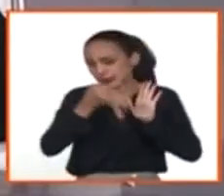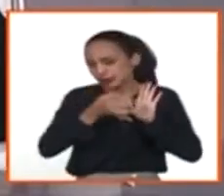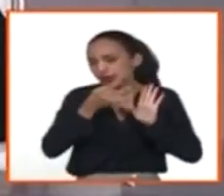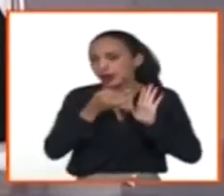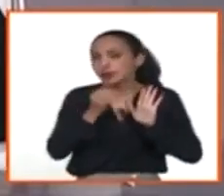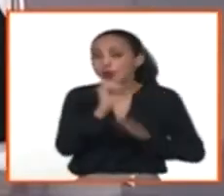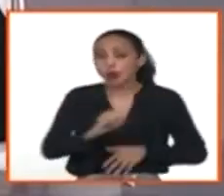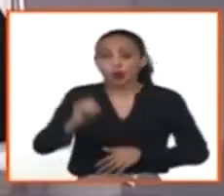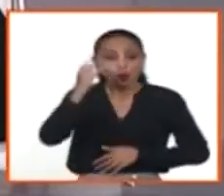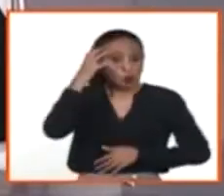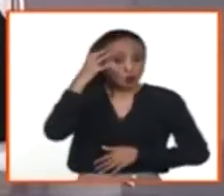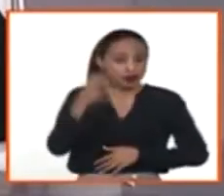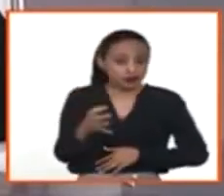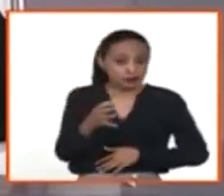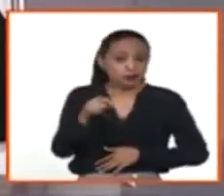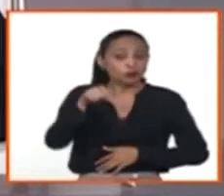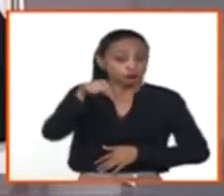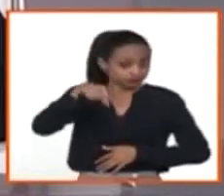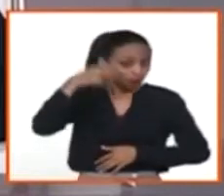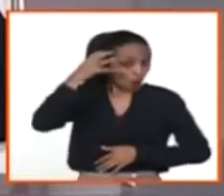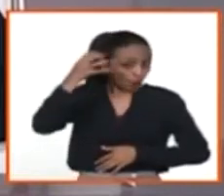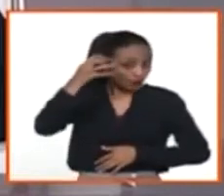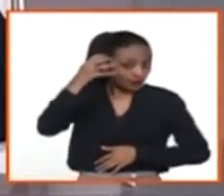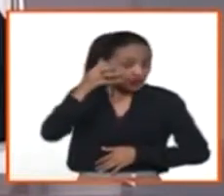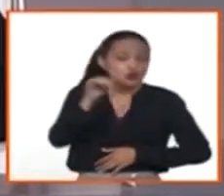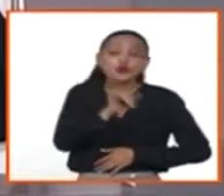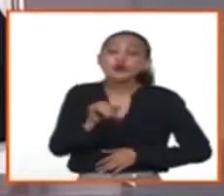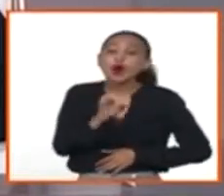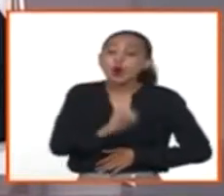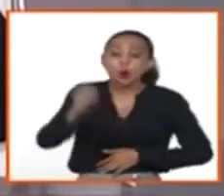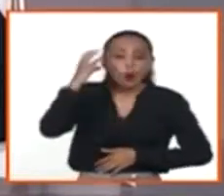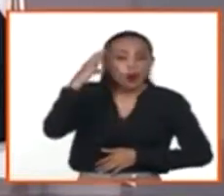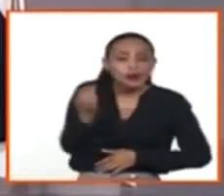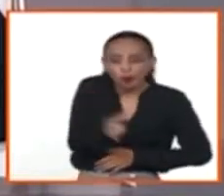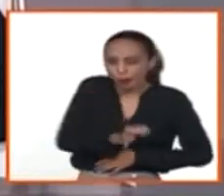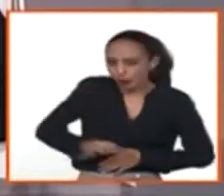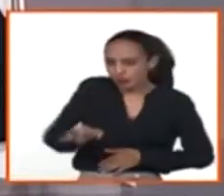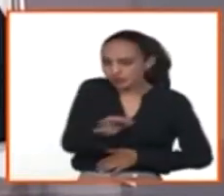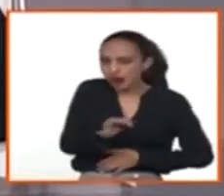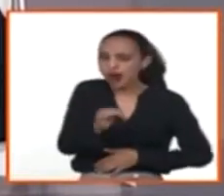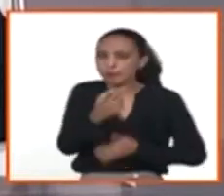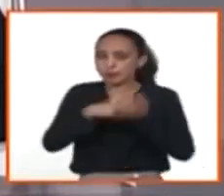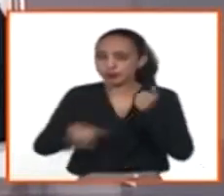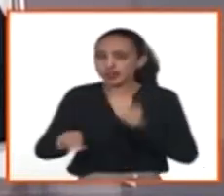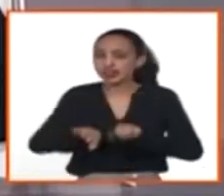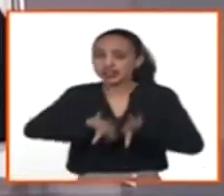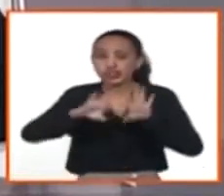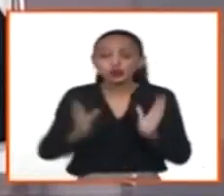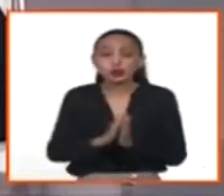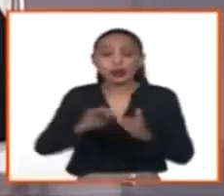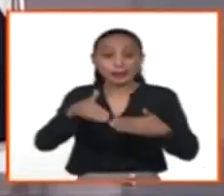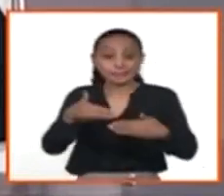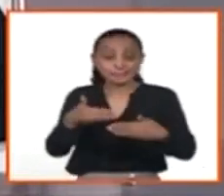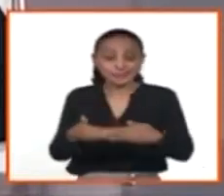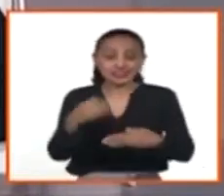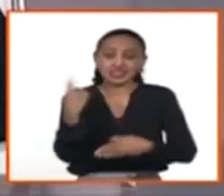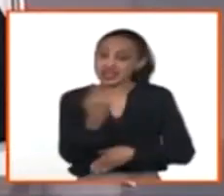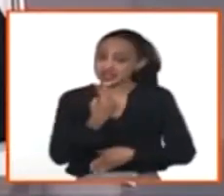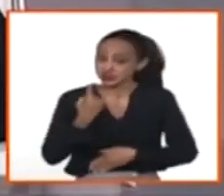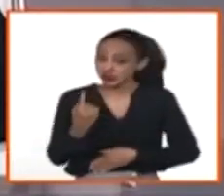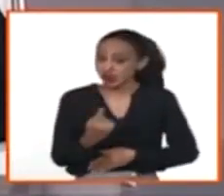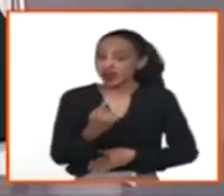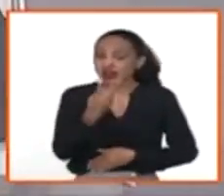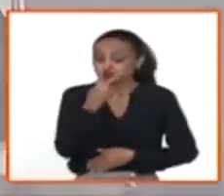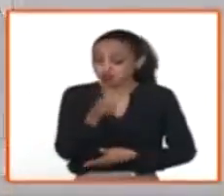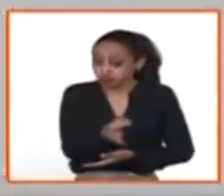de la Administración Central del Estado, de los órganos locales del Poder Popular y de todas aquellas entidades nacionales y locales relacionadas